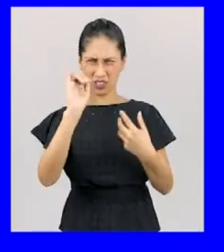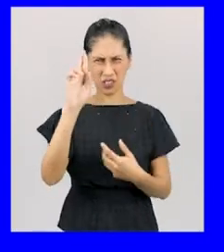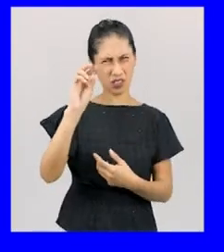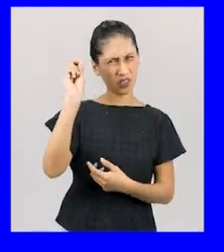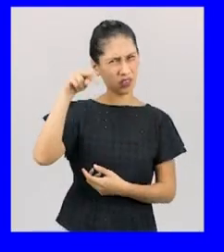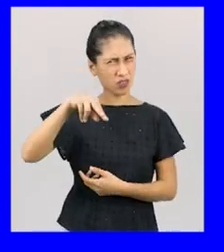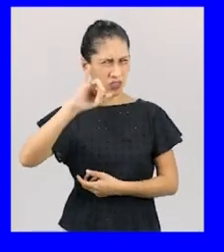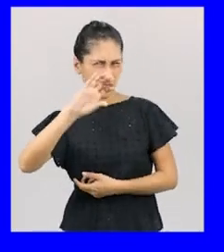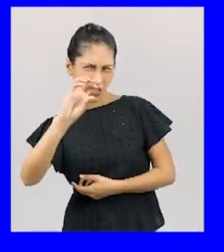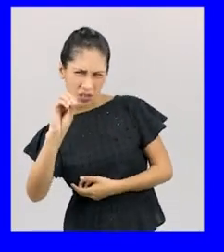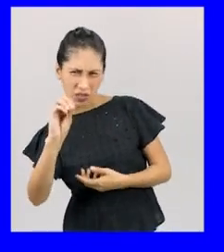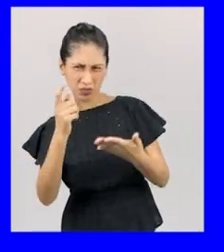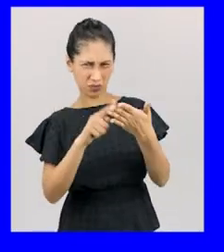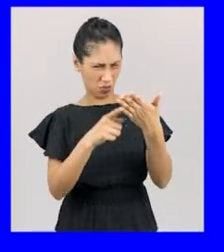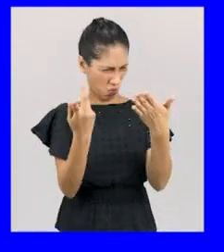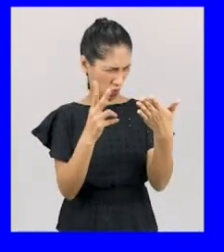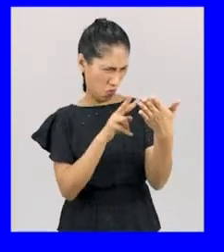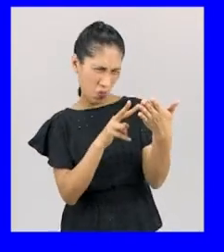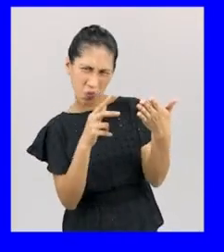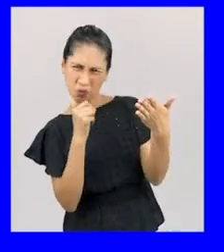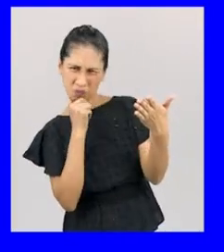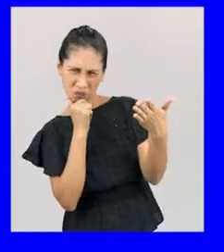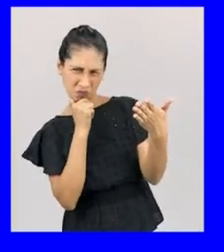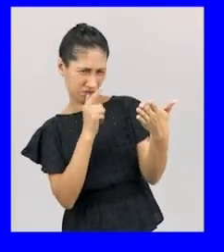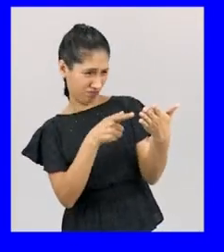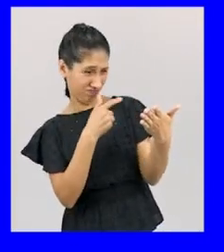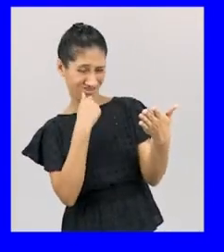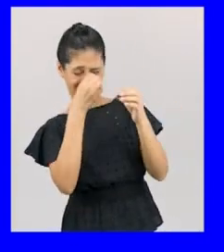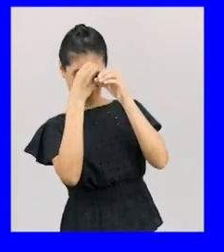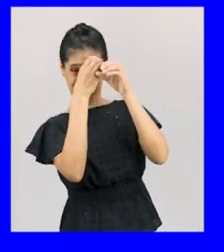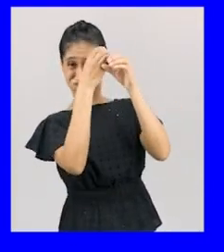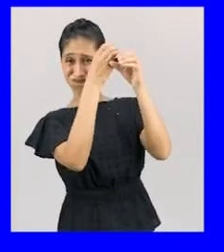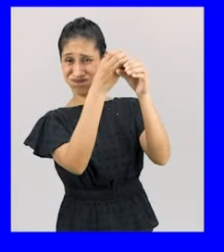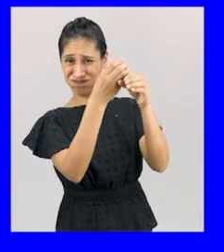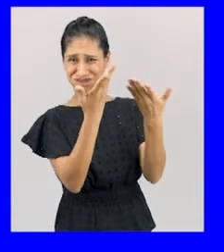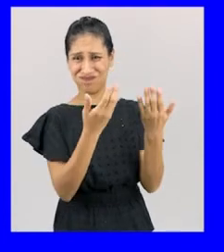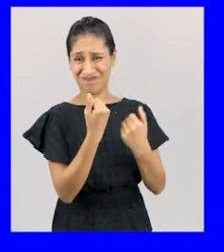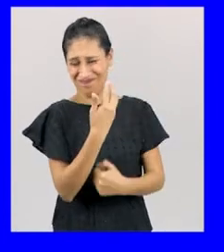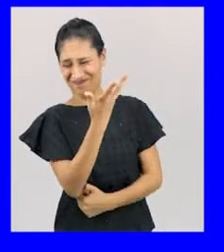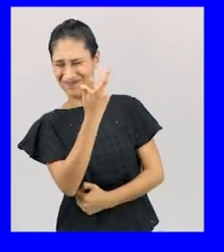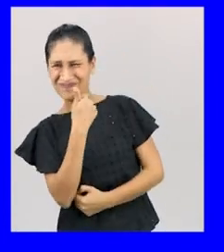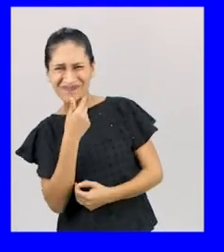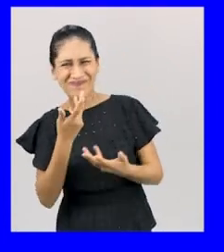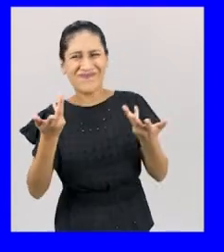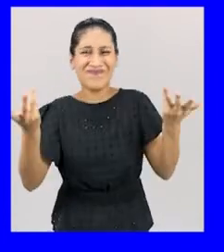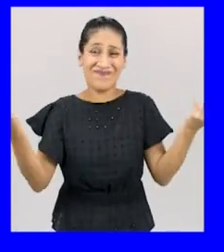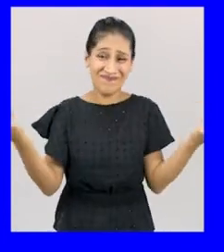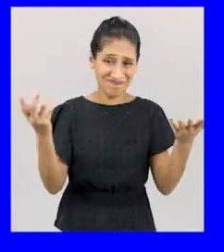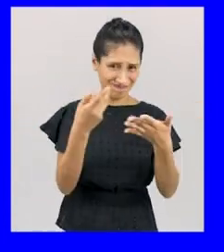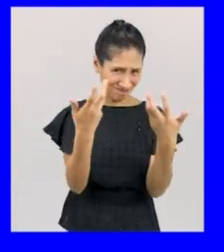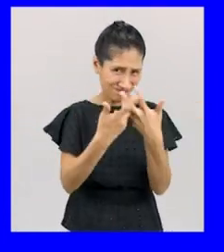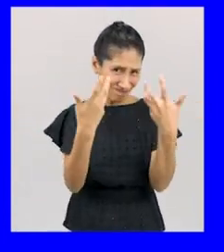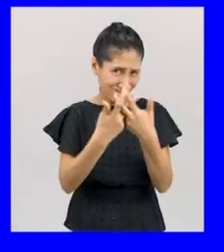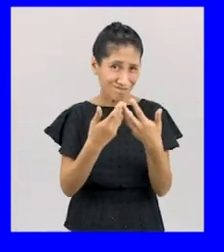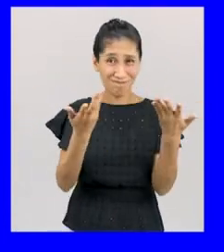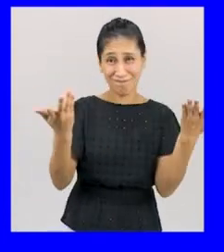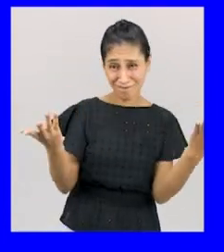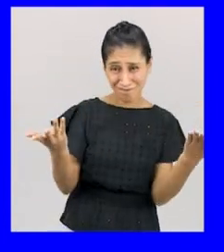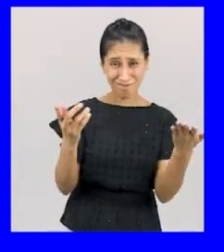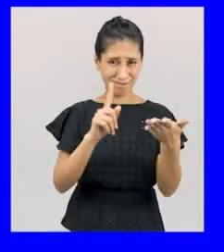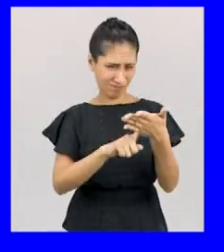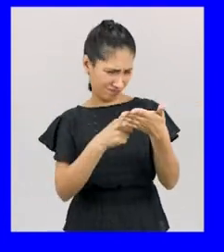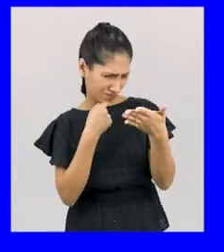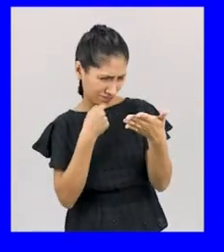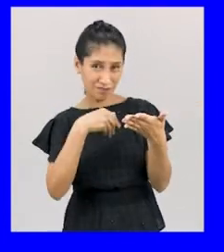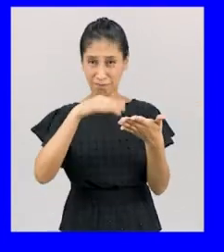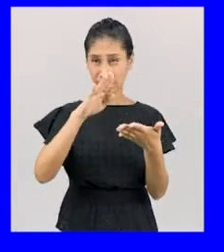pues esta se burla del afán erudito por acumular conocimientos. Encontramos que esta alternativa va relacionada mejor con la intención del